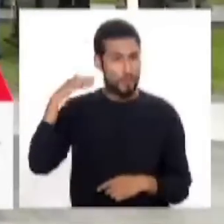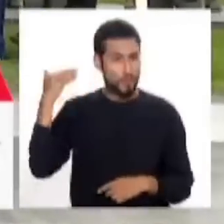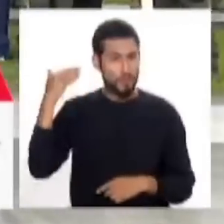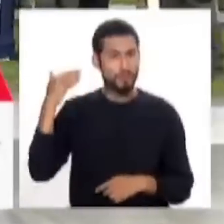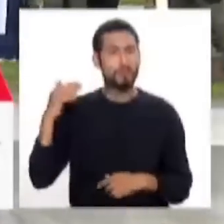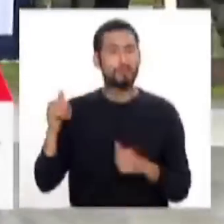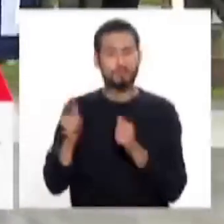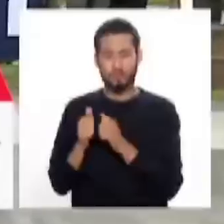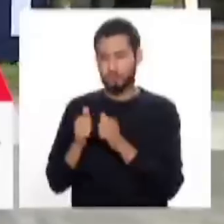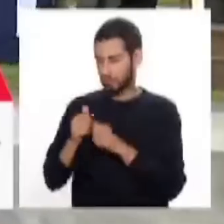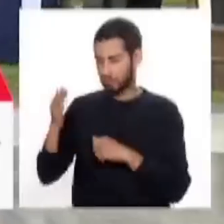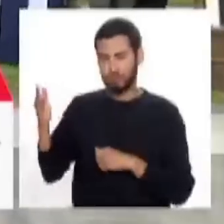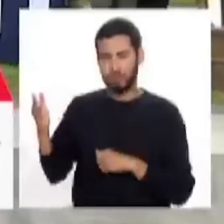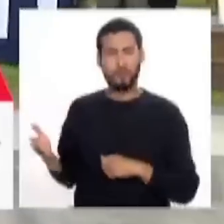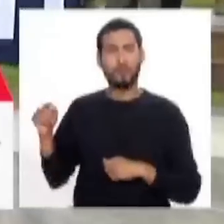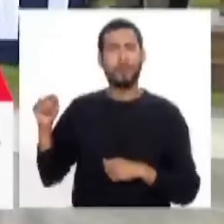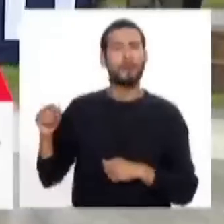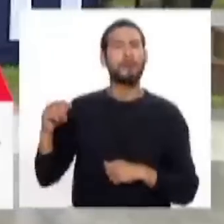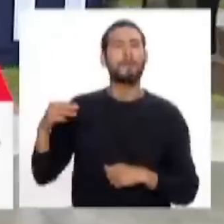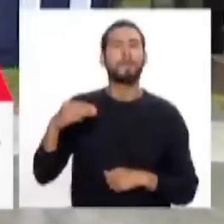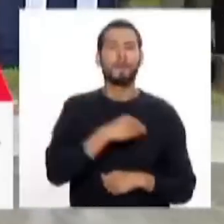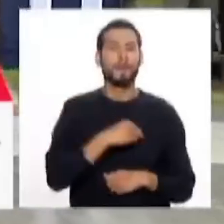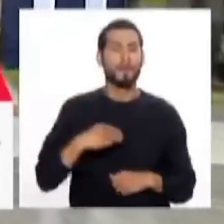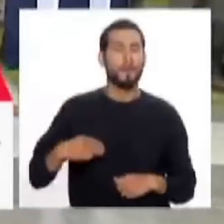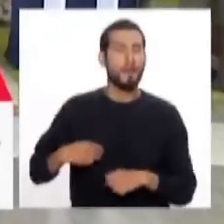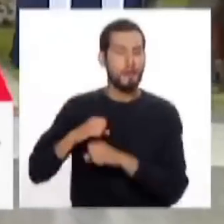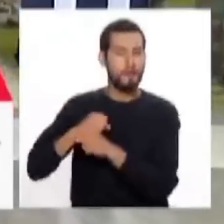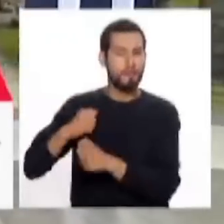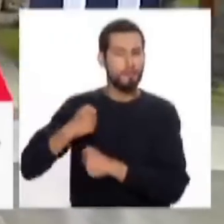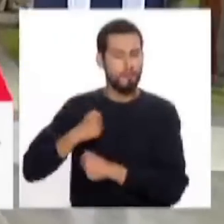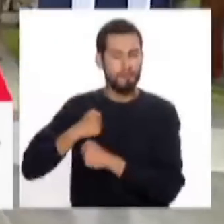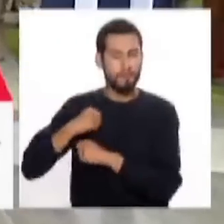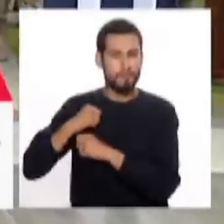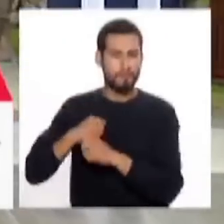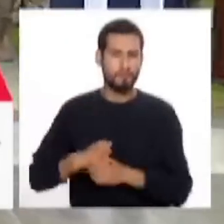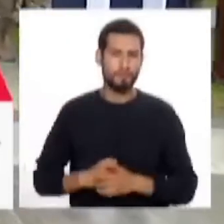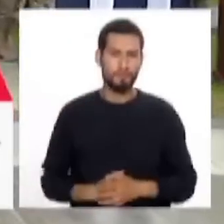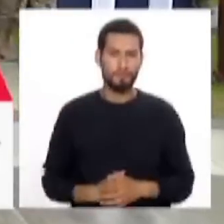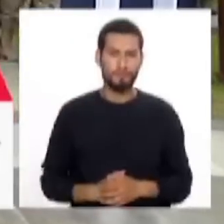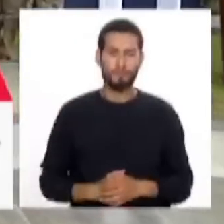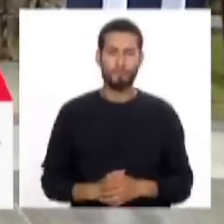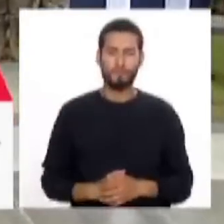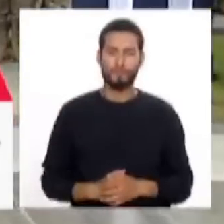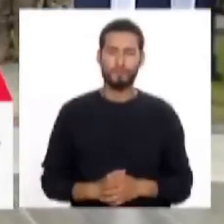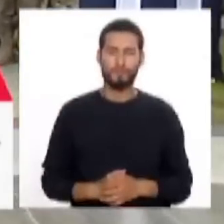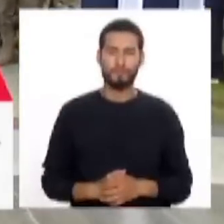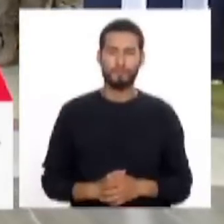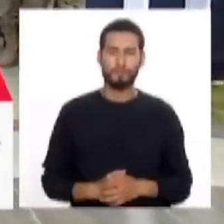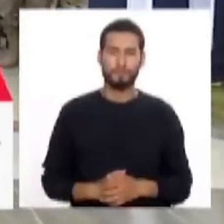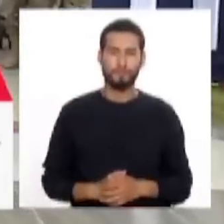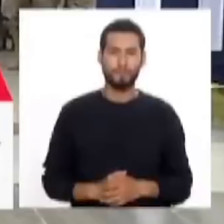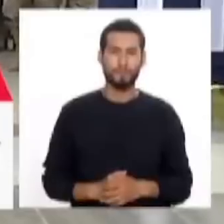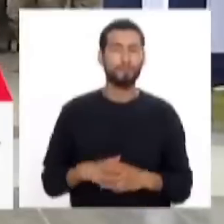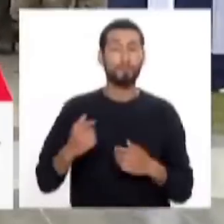de inauguración del ejercicio multinacional del Sistema de Cooperación de las Fuerzas Aéreas Americanas, Cooperación 9,